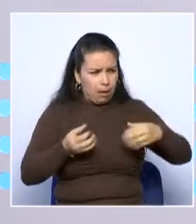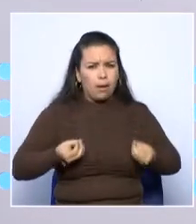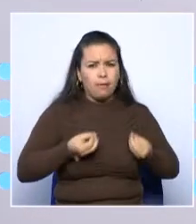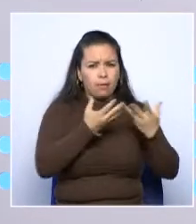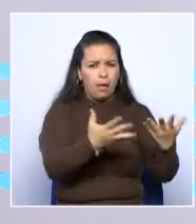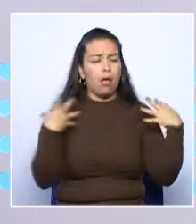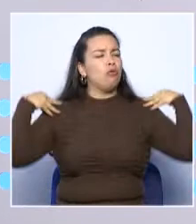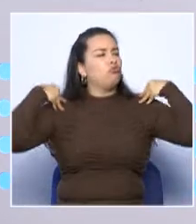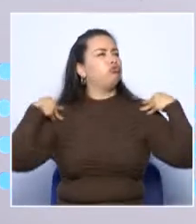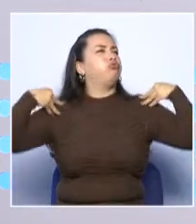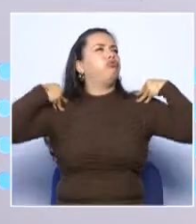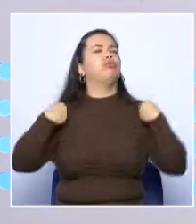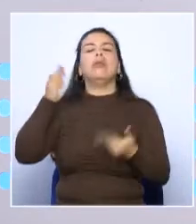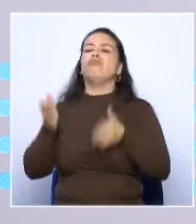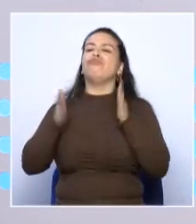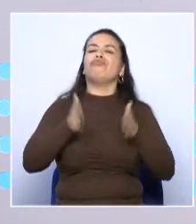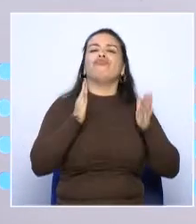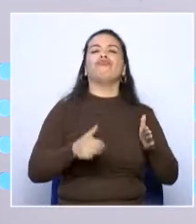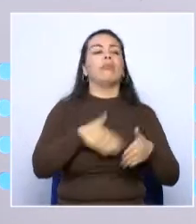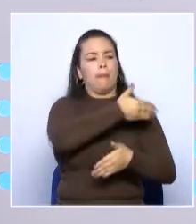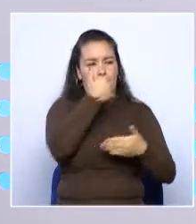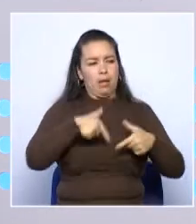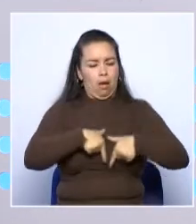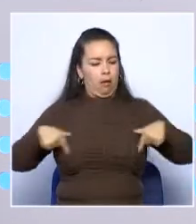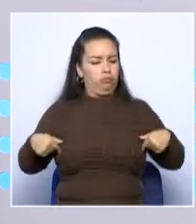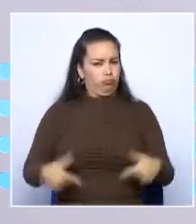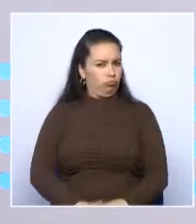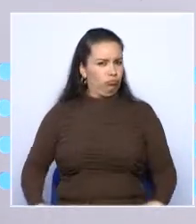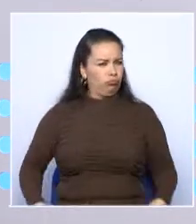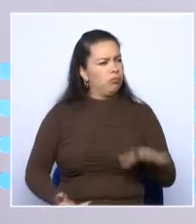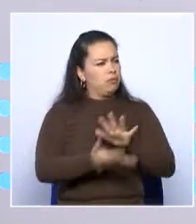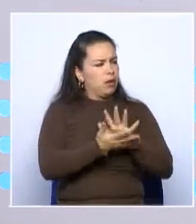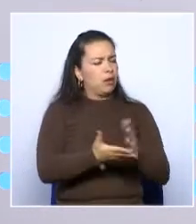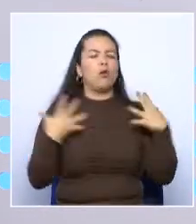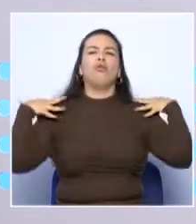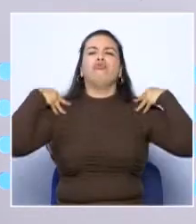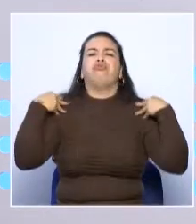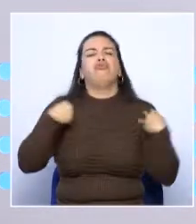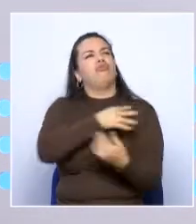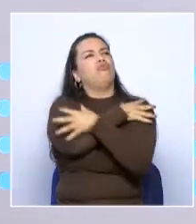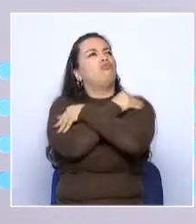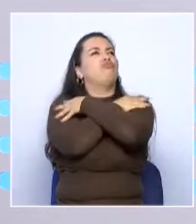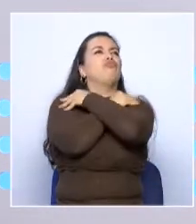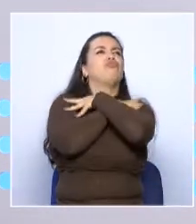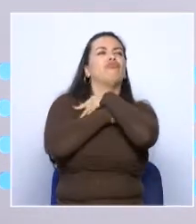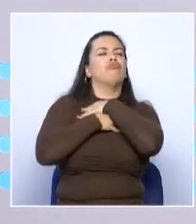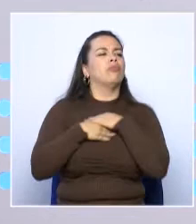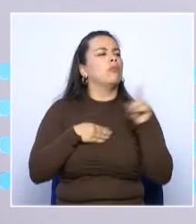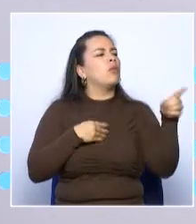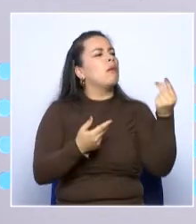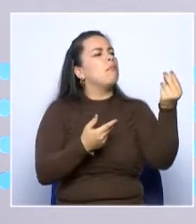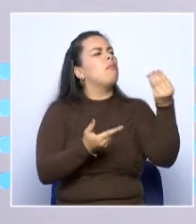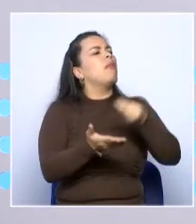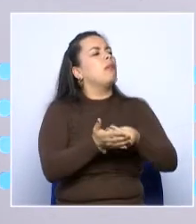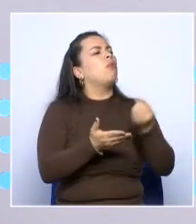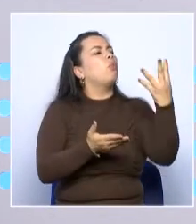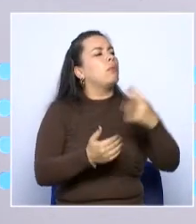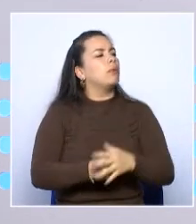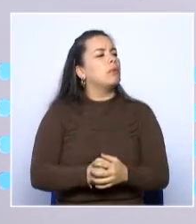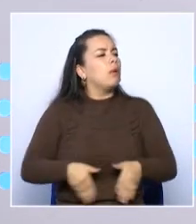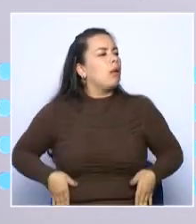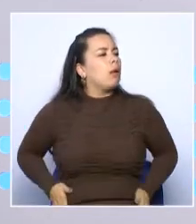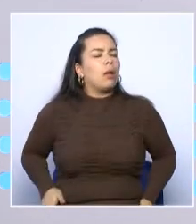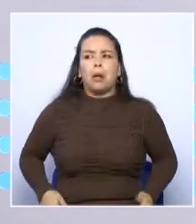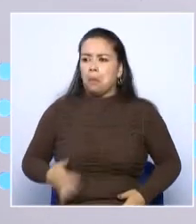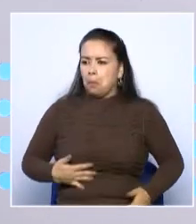spa. Vamos para la piscina, tengo un vestido de baño desechable, el barro, lo de hidroterapia y tal. ¿Cuánta plata tiene usted, señora? Entonces